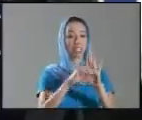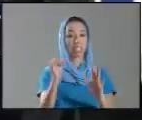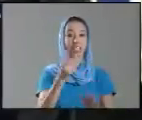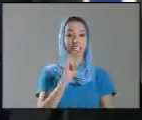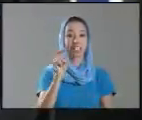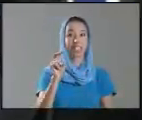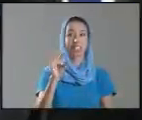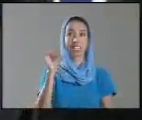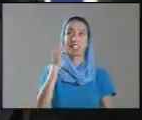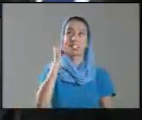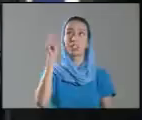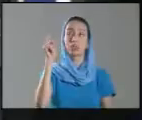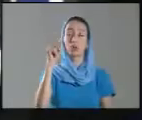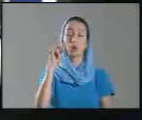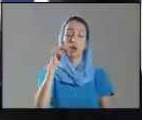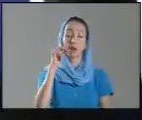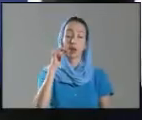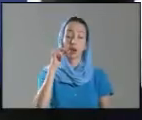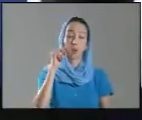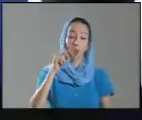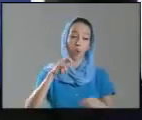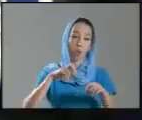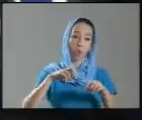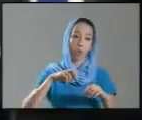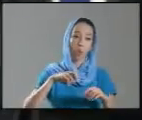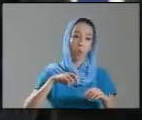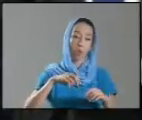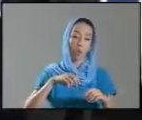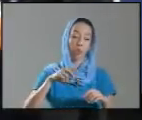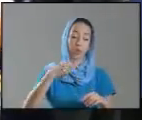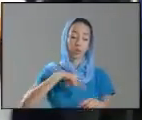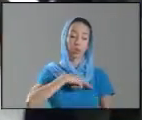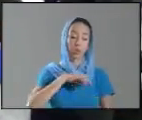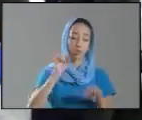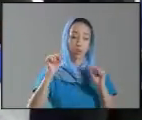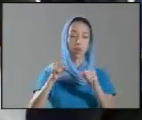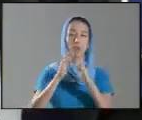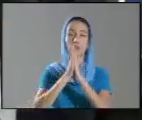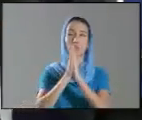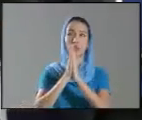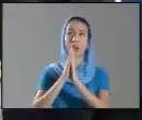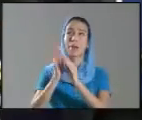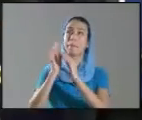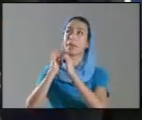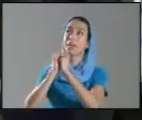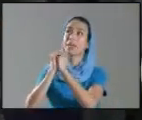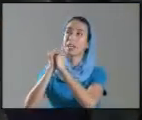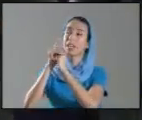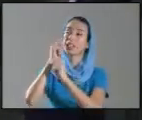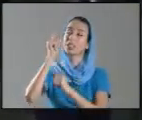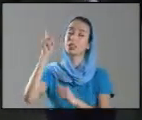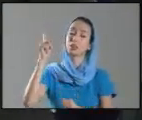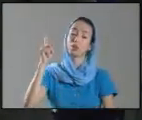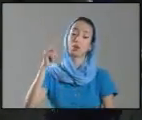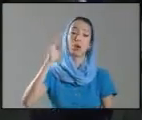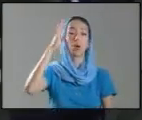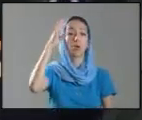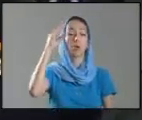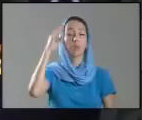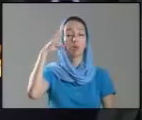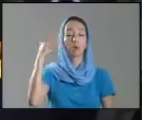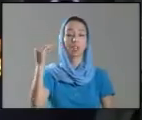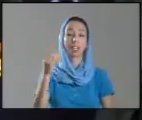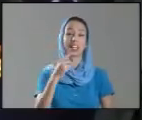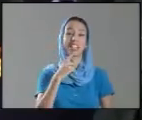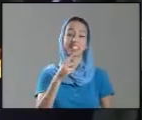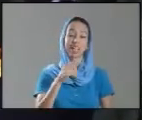por empleo, algunos problemas también legales en donde necesitan la intervención del Señor. Yo creo que